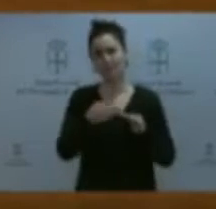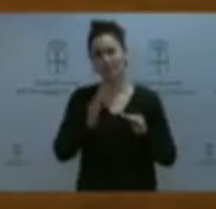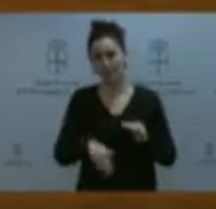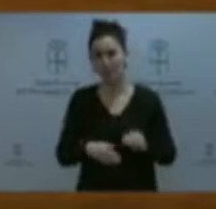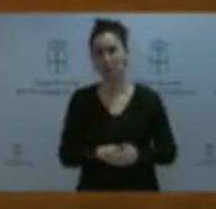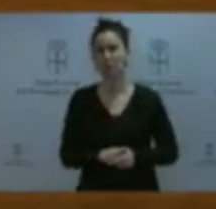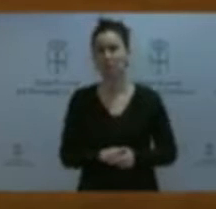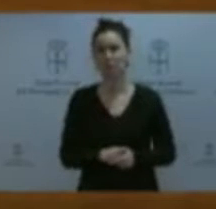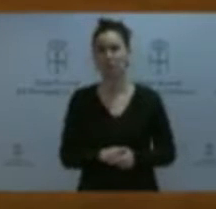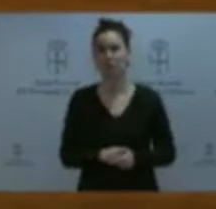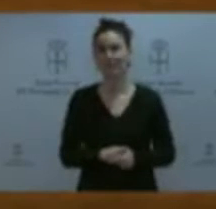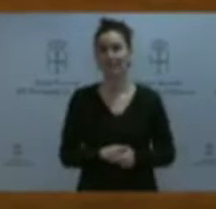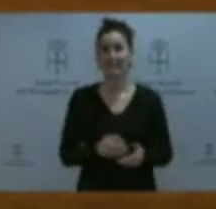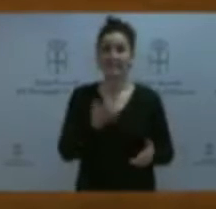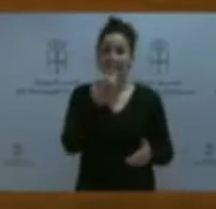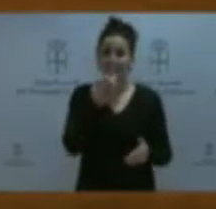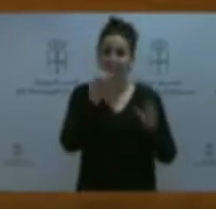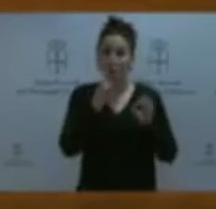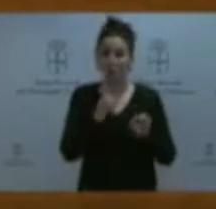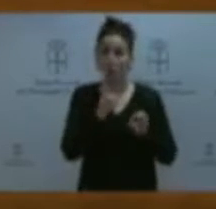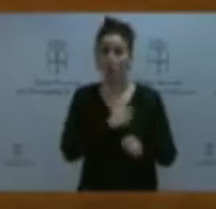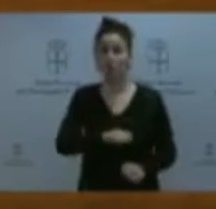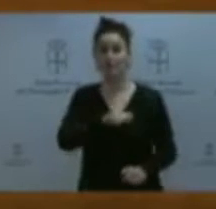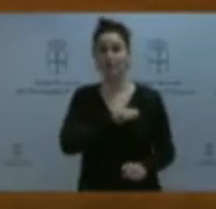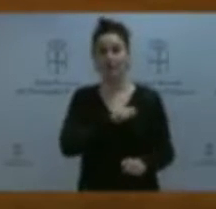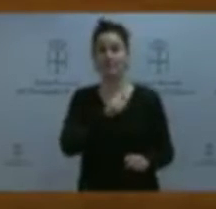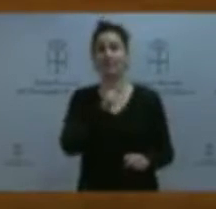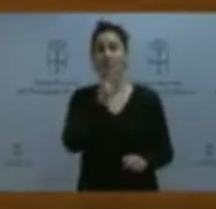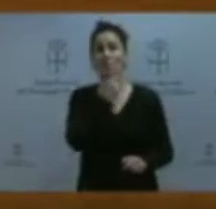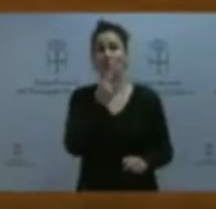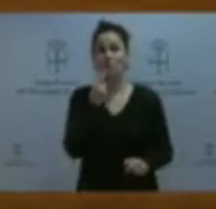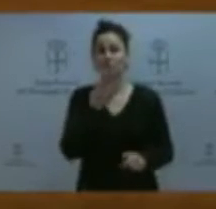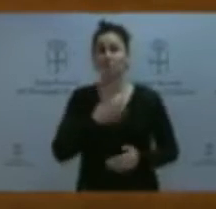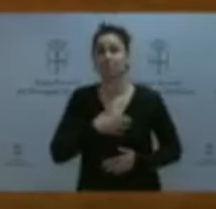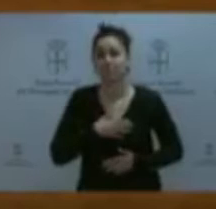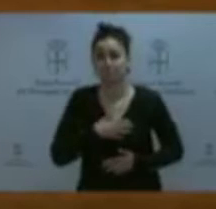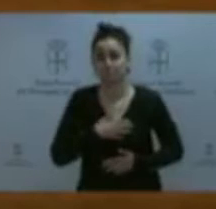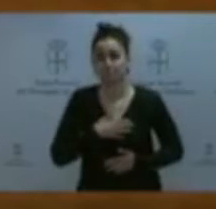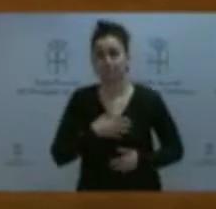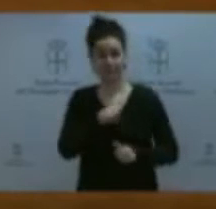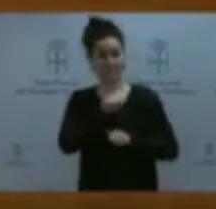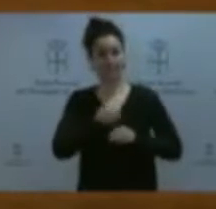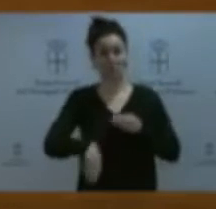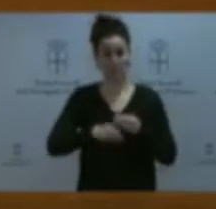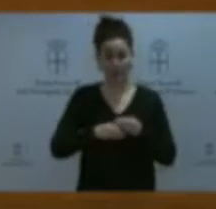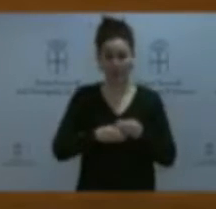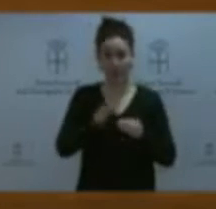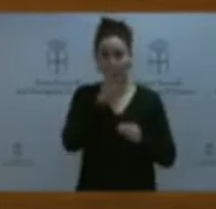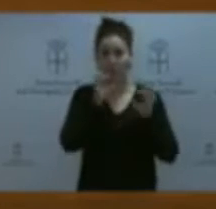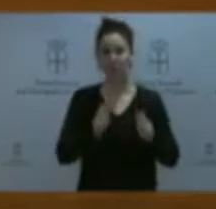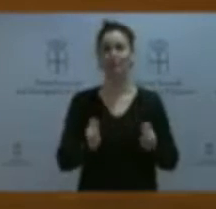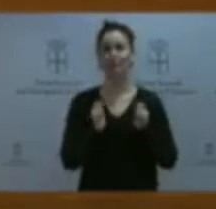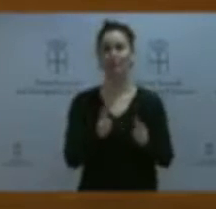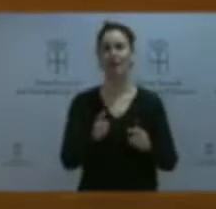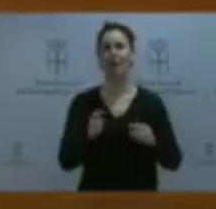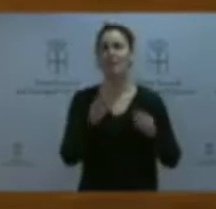estatal, me estoy comprometiendo a mí mismo, pues espero que acepten la enmienda, que eso contribuya a una mejor situación económica del